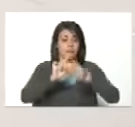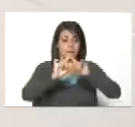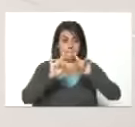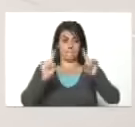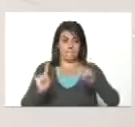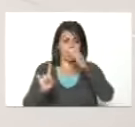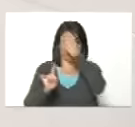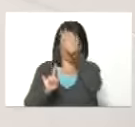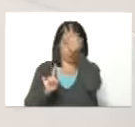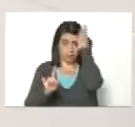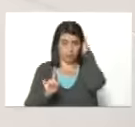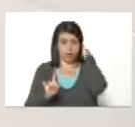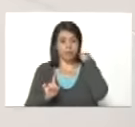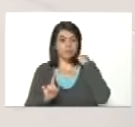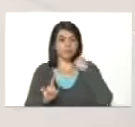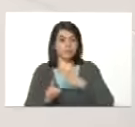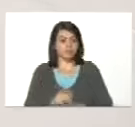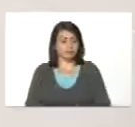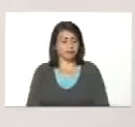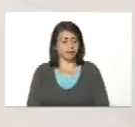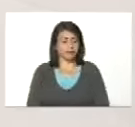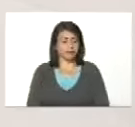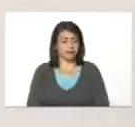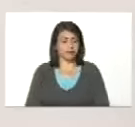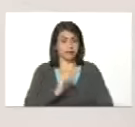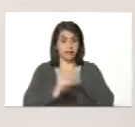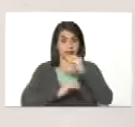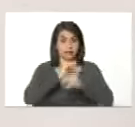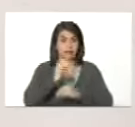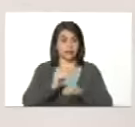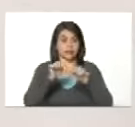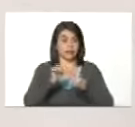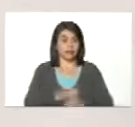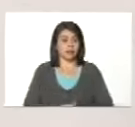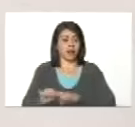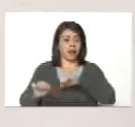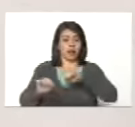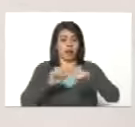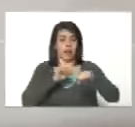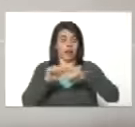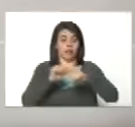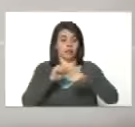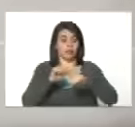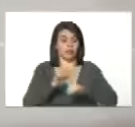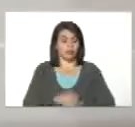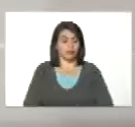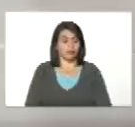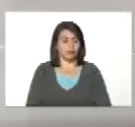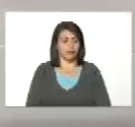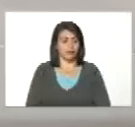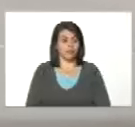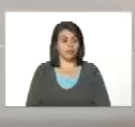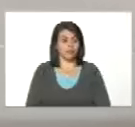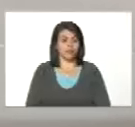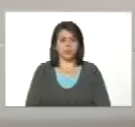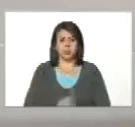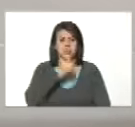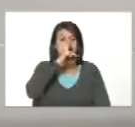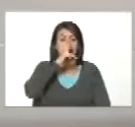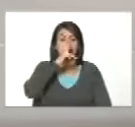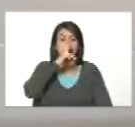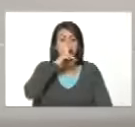pero para la que establecieron acciones asaz más